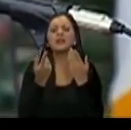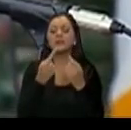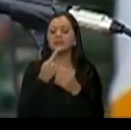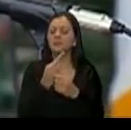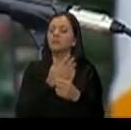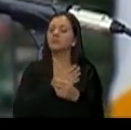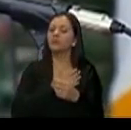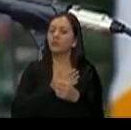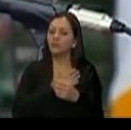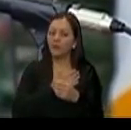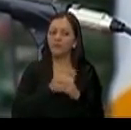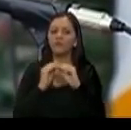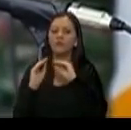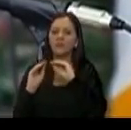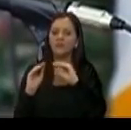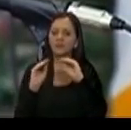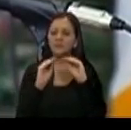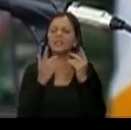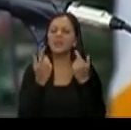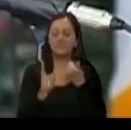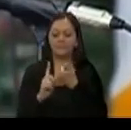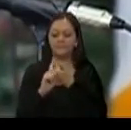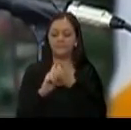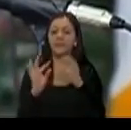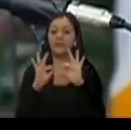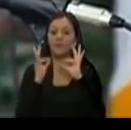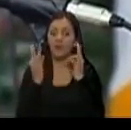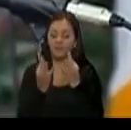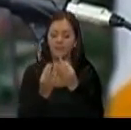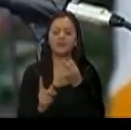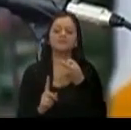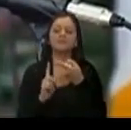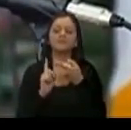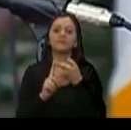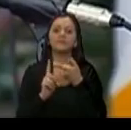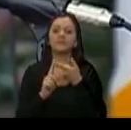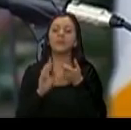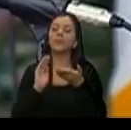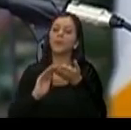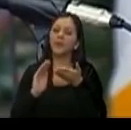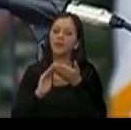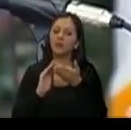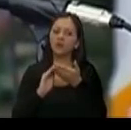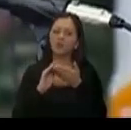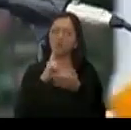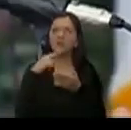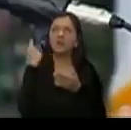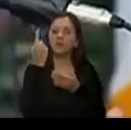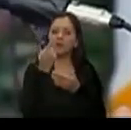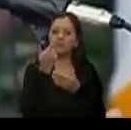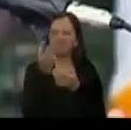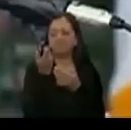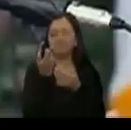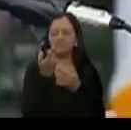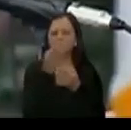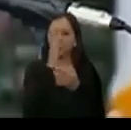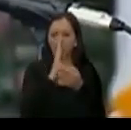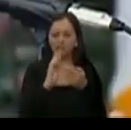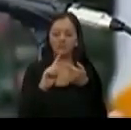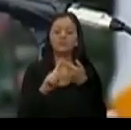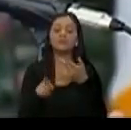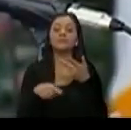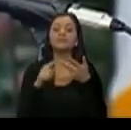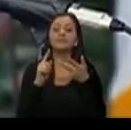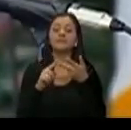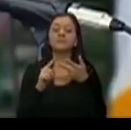dispensado, sea sobre la familia, sea sobre la misericordia divina, que es el modelo sobre el cual tenemos que